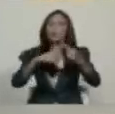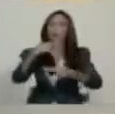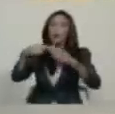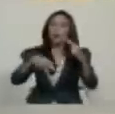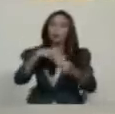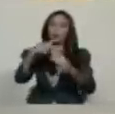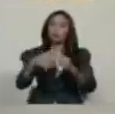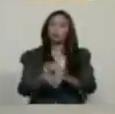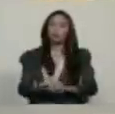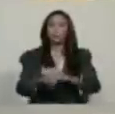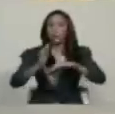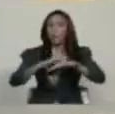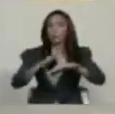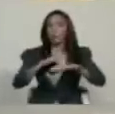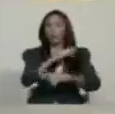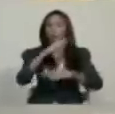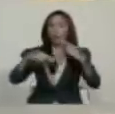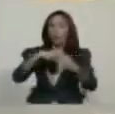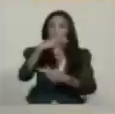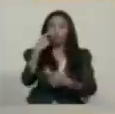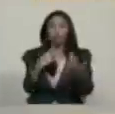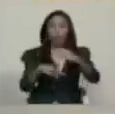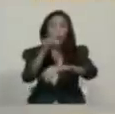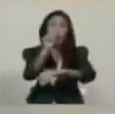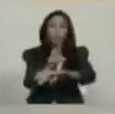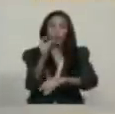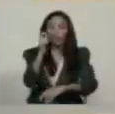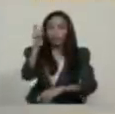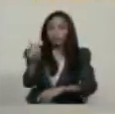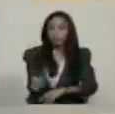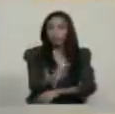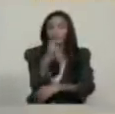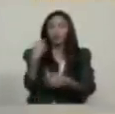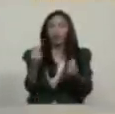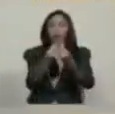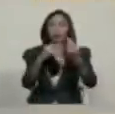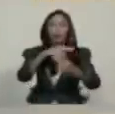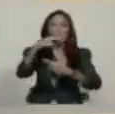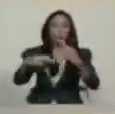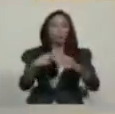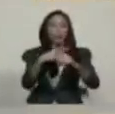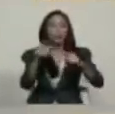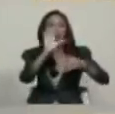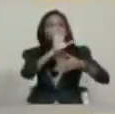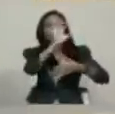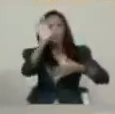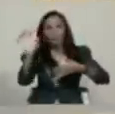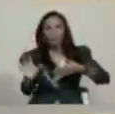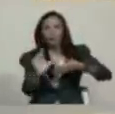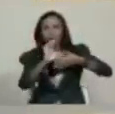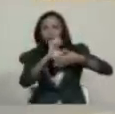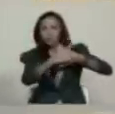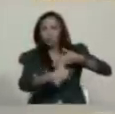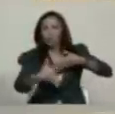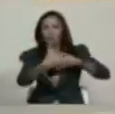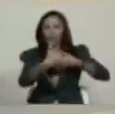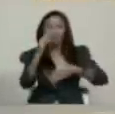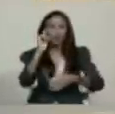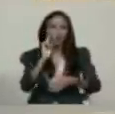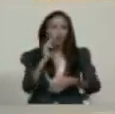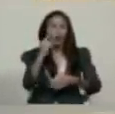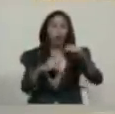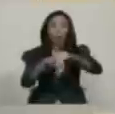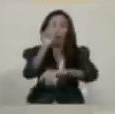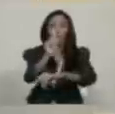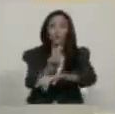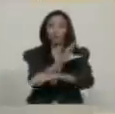la revolución de Sudamérica es una sola, pero sobre todo la revolución de los países bolivarianos es una sola. Y la lealtad